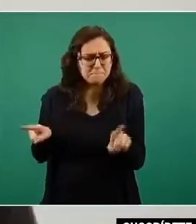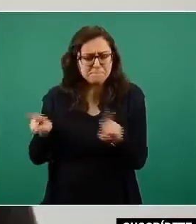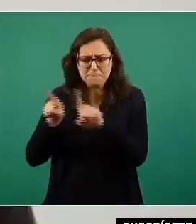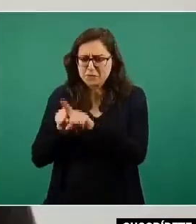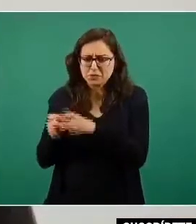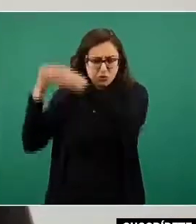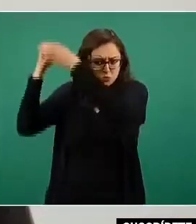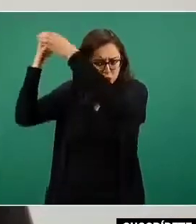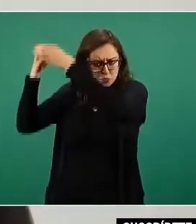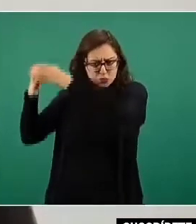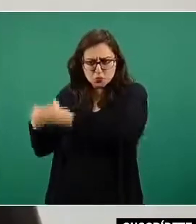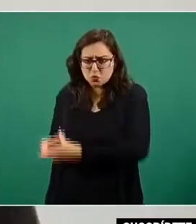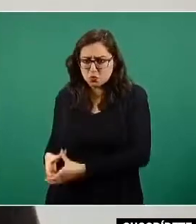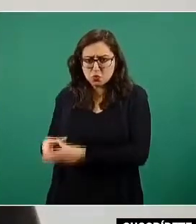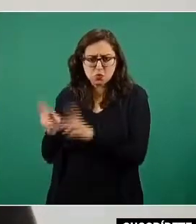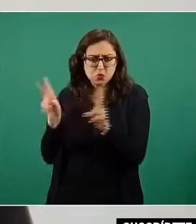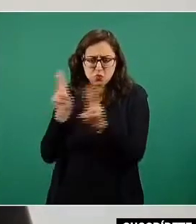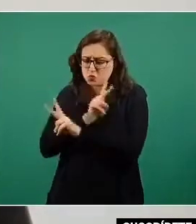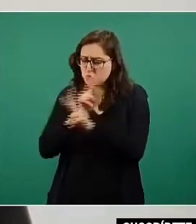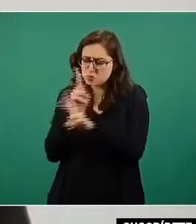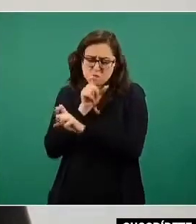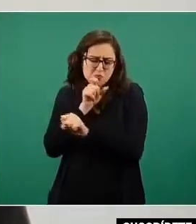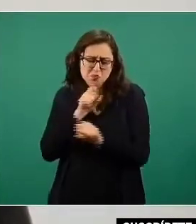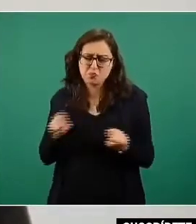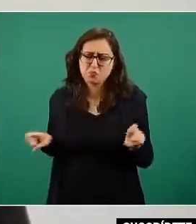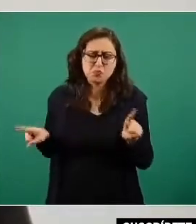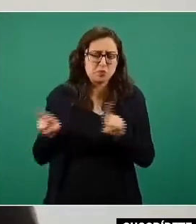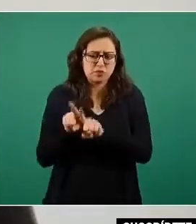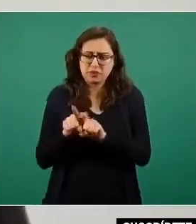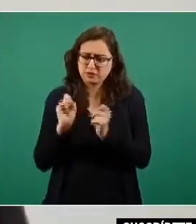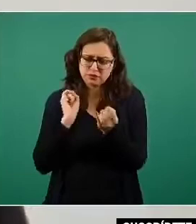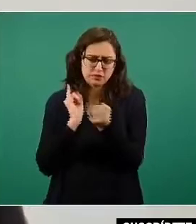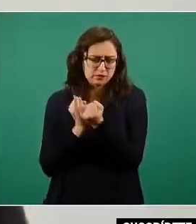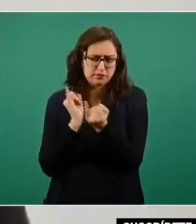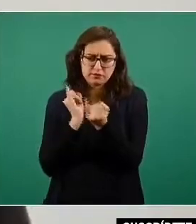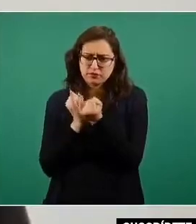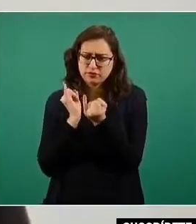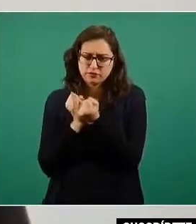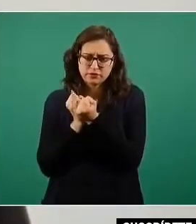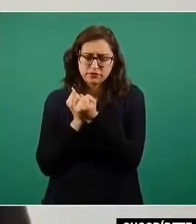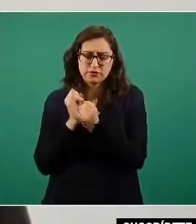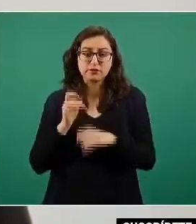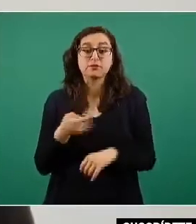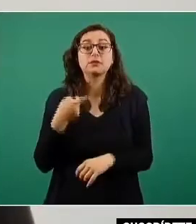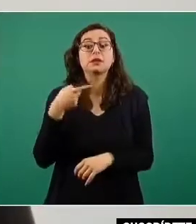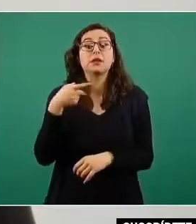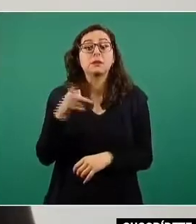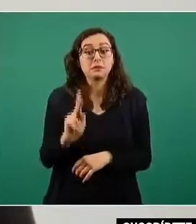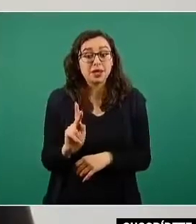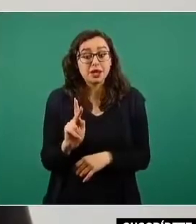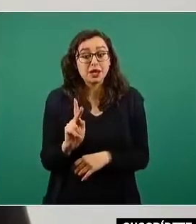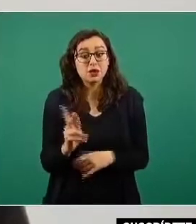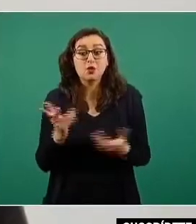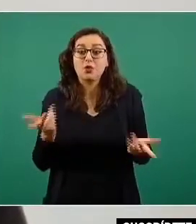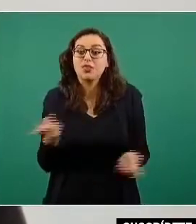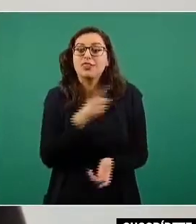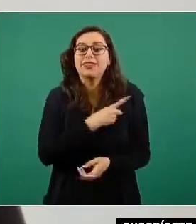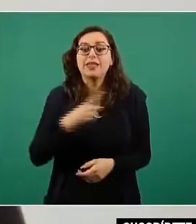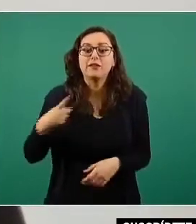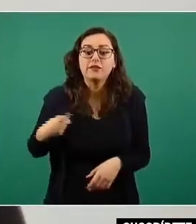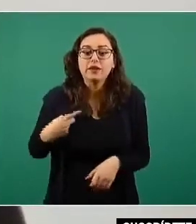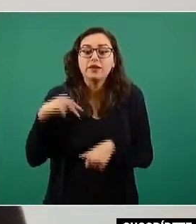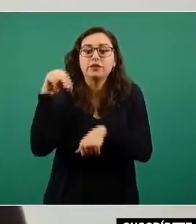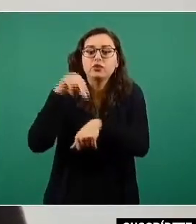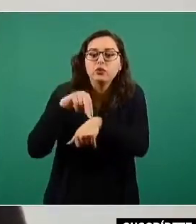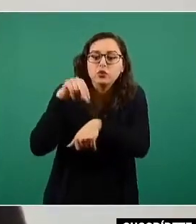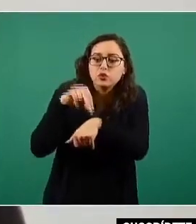a la función de lo que sería el oxígeno directo o concentrado en un tanque, pero finalmente es la indicación del médico la que tiene